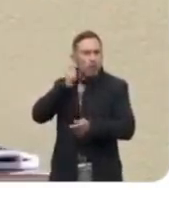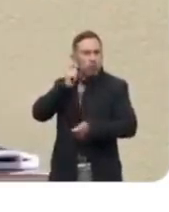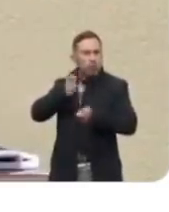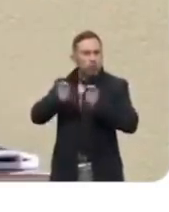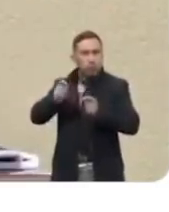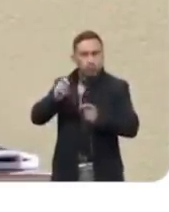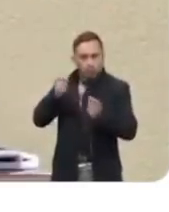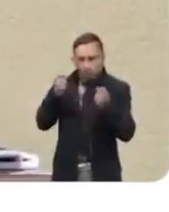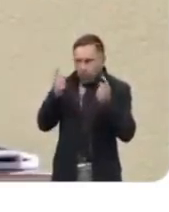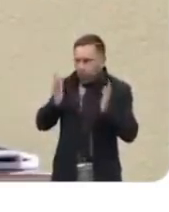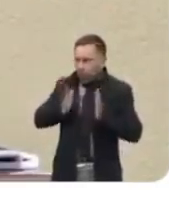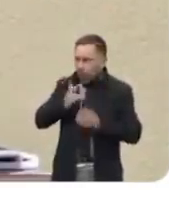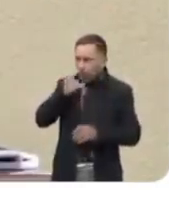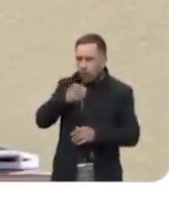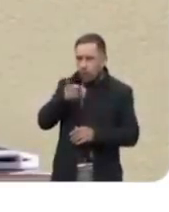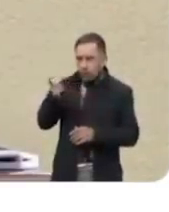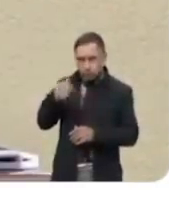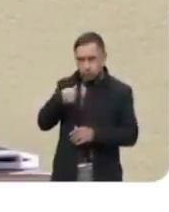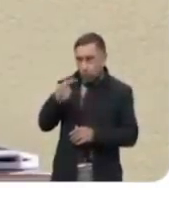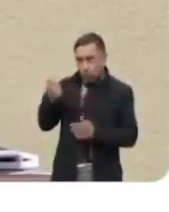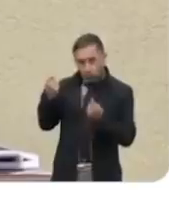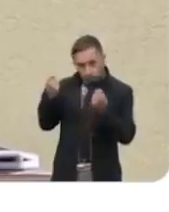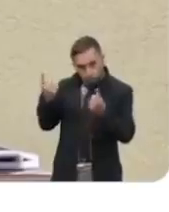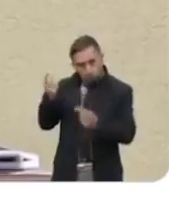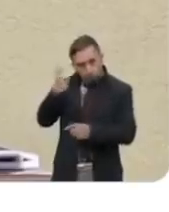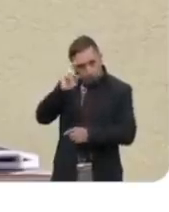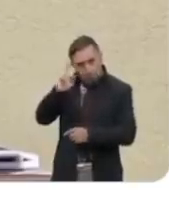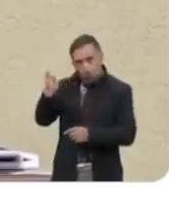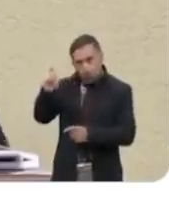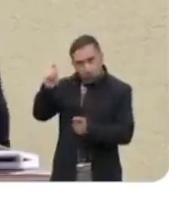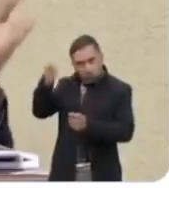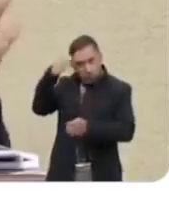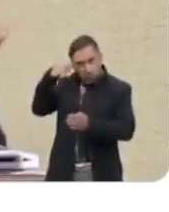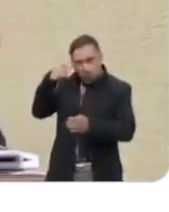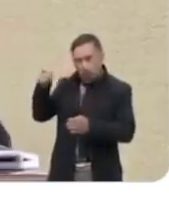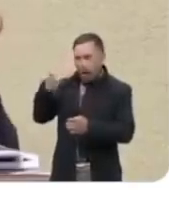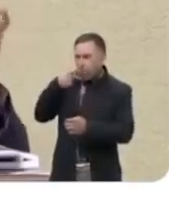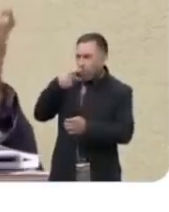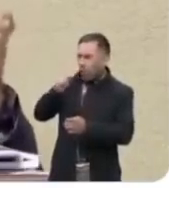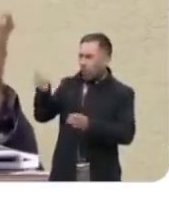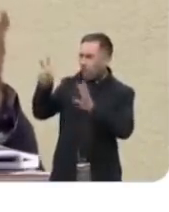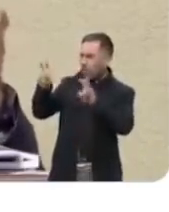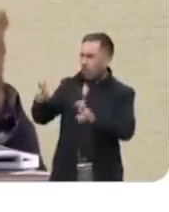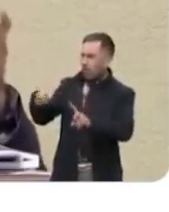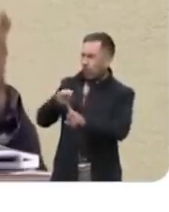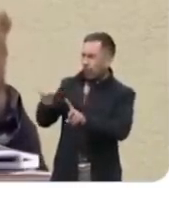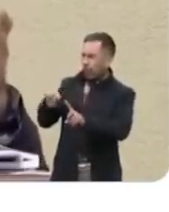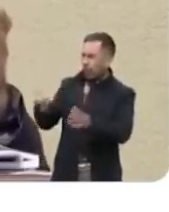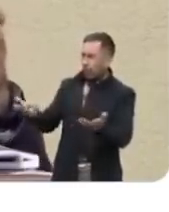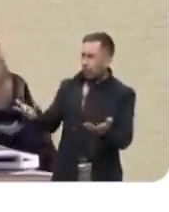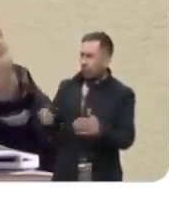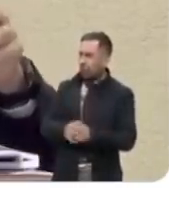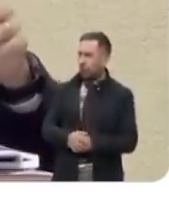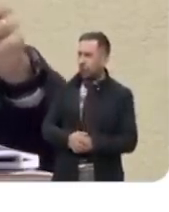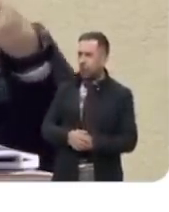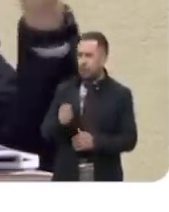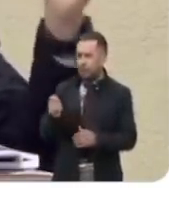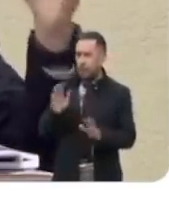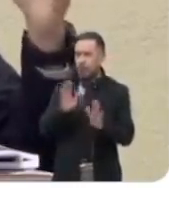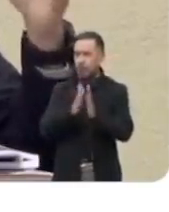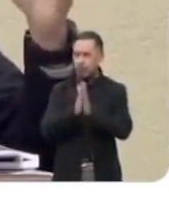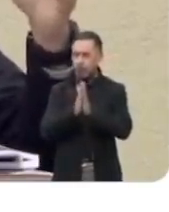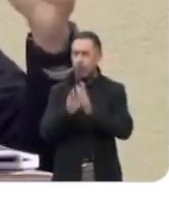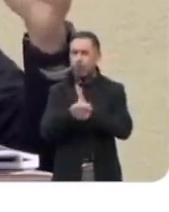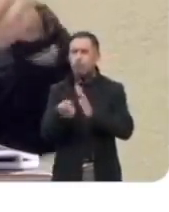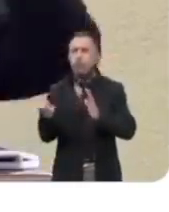respeto vamos a los puntos en concreto los invito a que la discusión no se centre en digamos